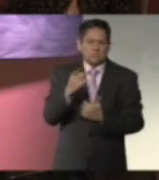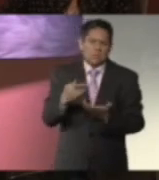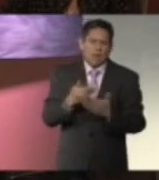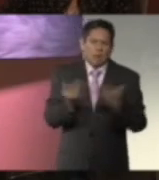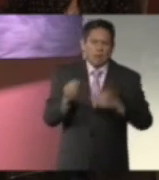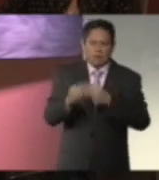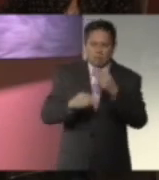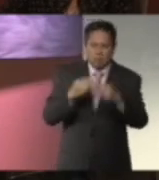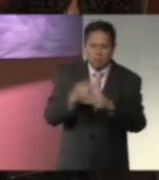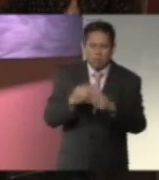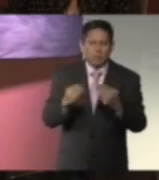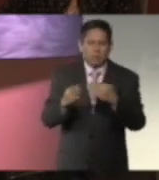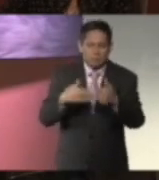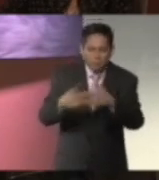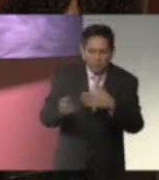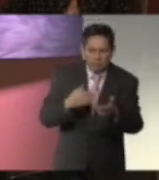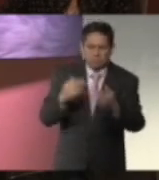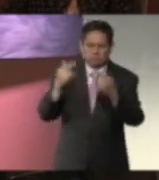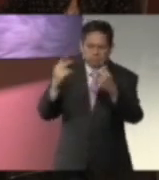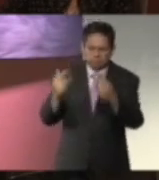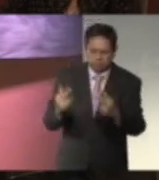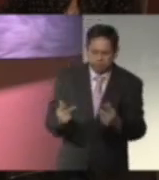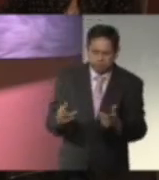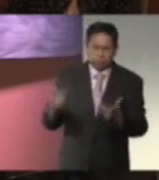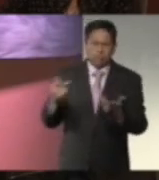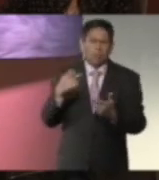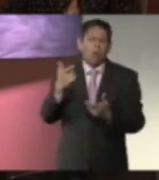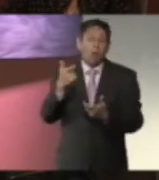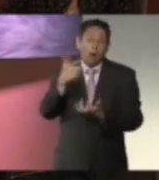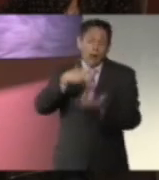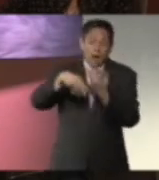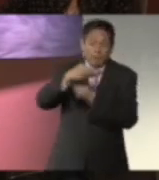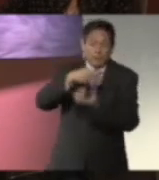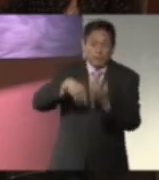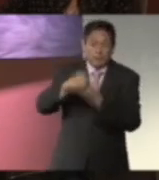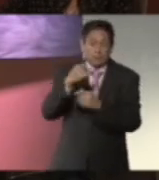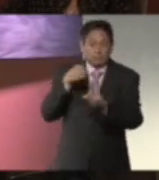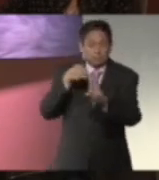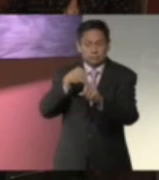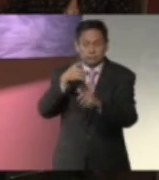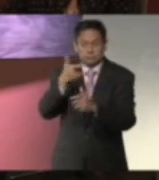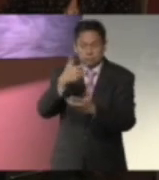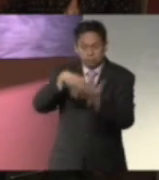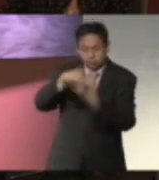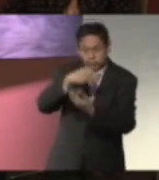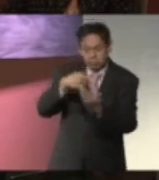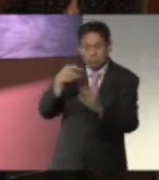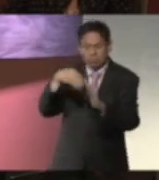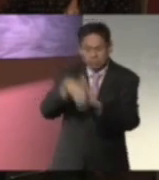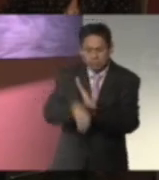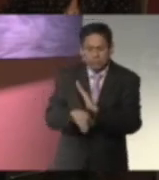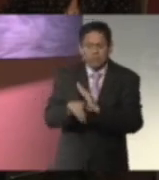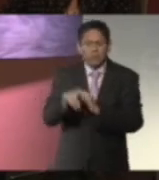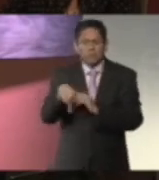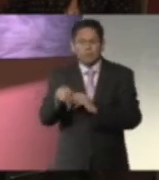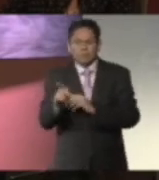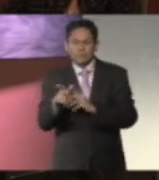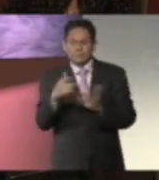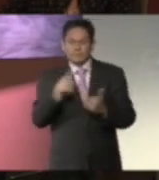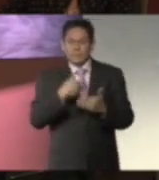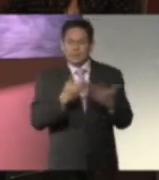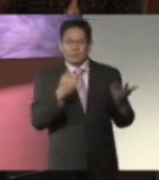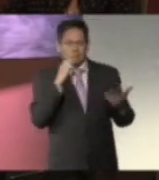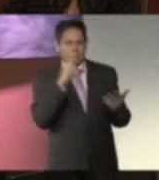lógica del capital. Pero ¿qué estarías, cómo podríamos definirlo ante estas contradicciones, ¿no? Tenemos